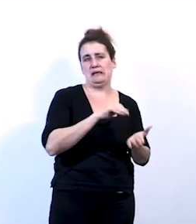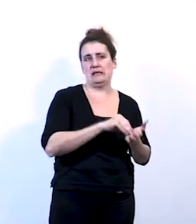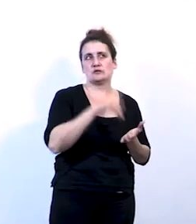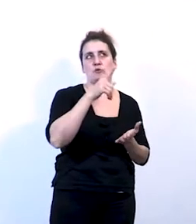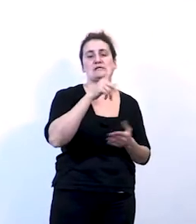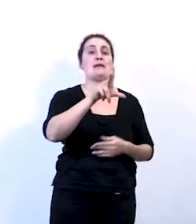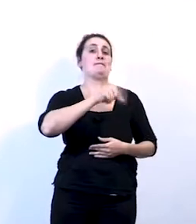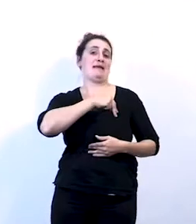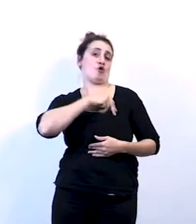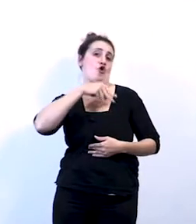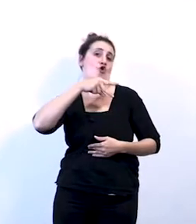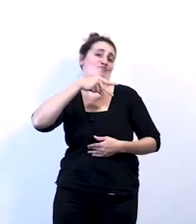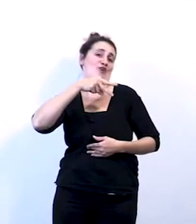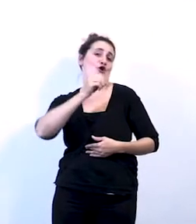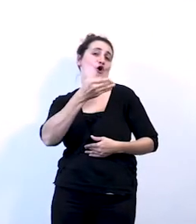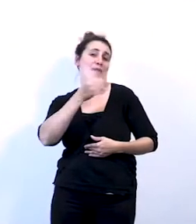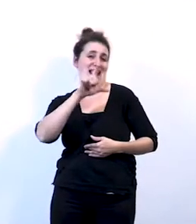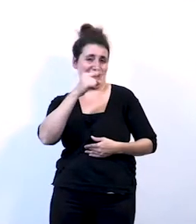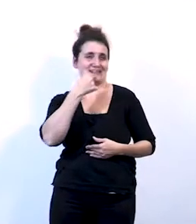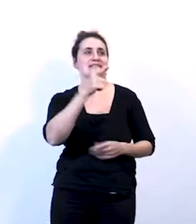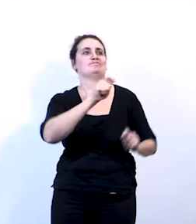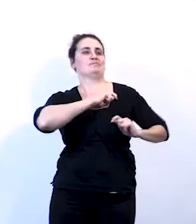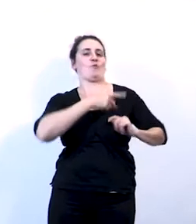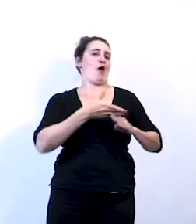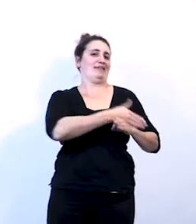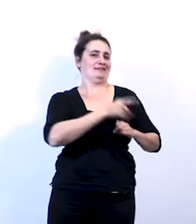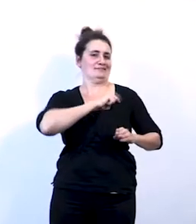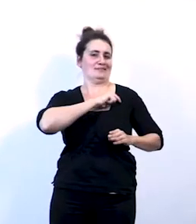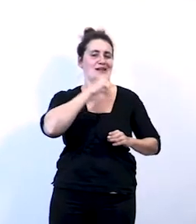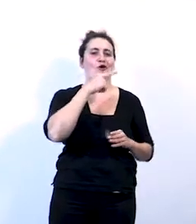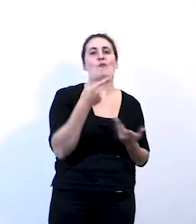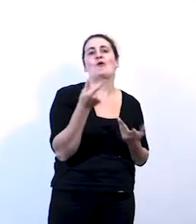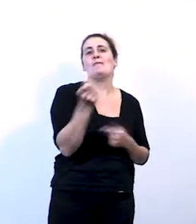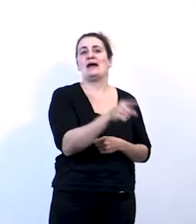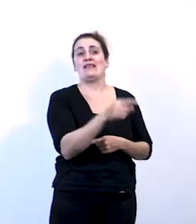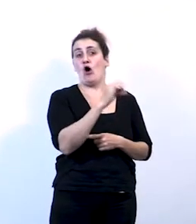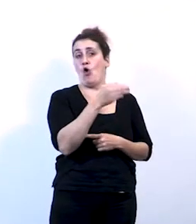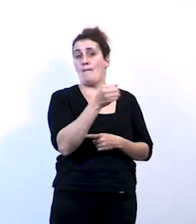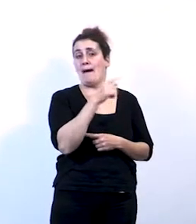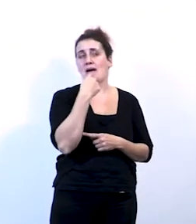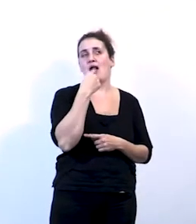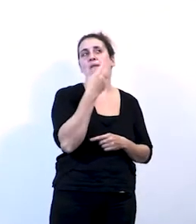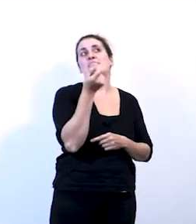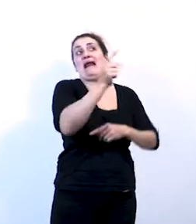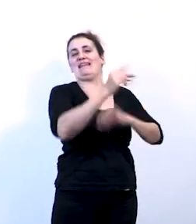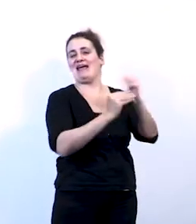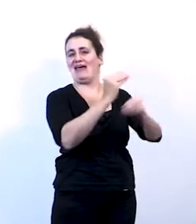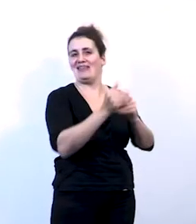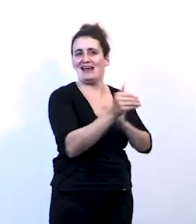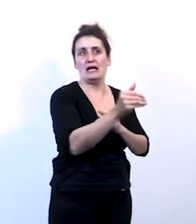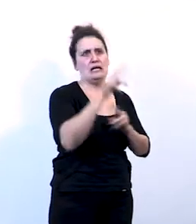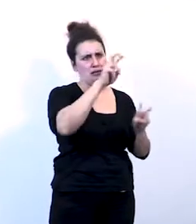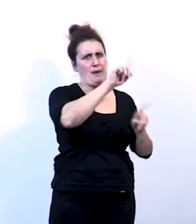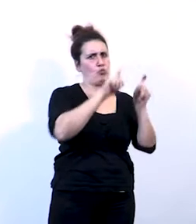premio Nobel ese que se le dio de manera previa a Obama por lo que aparentemente podía hacer, y yo creo que la cuestión